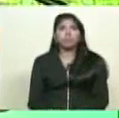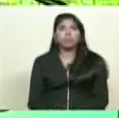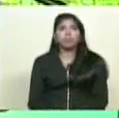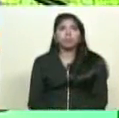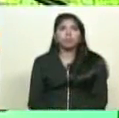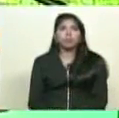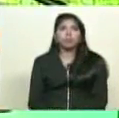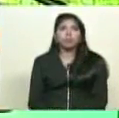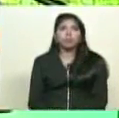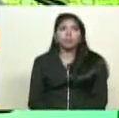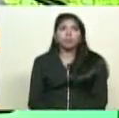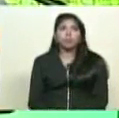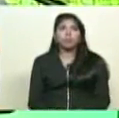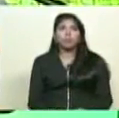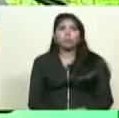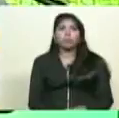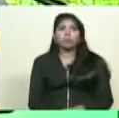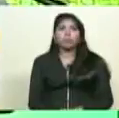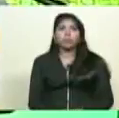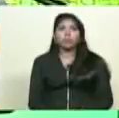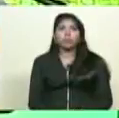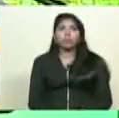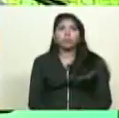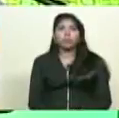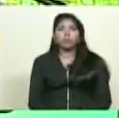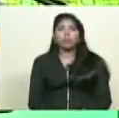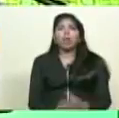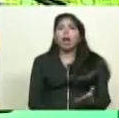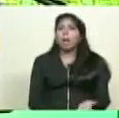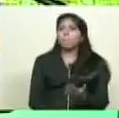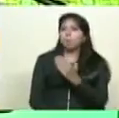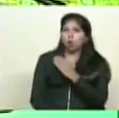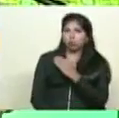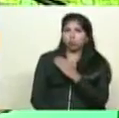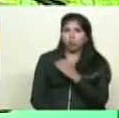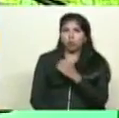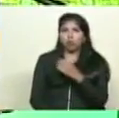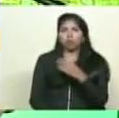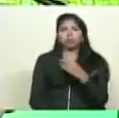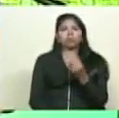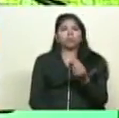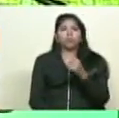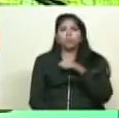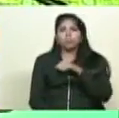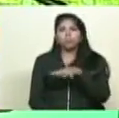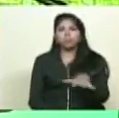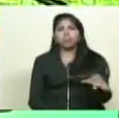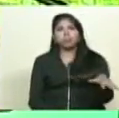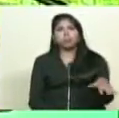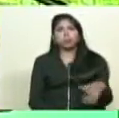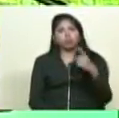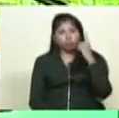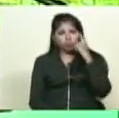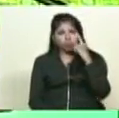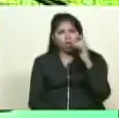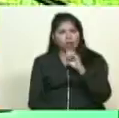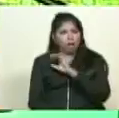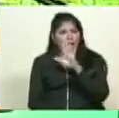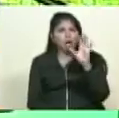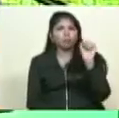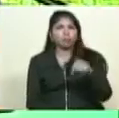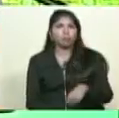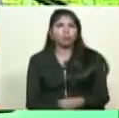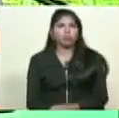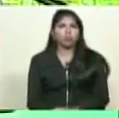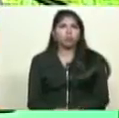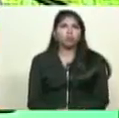que se cuente con apoyo para el despliegue nacional. Claro que sí, yo sé cómo es la cosa.